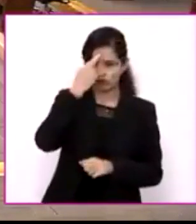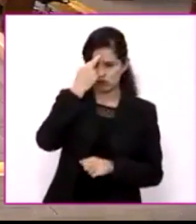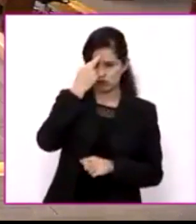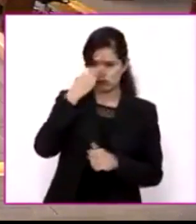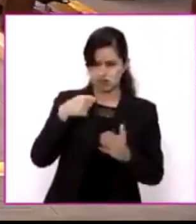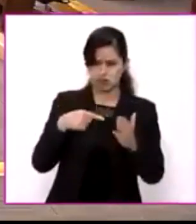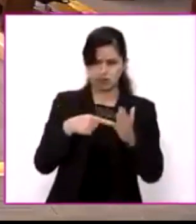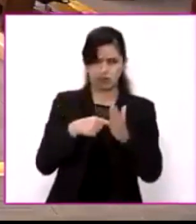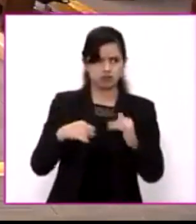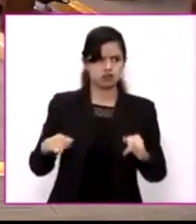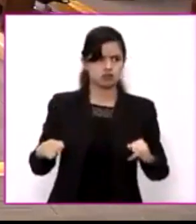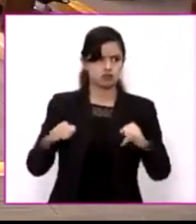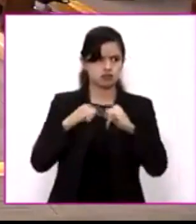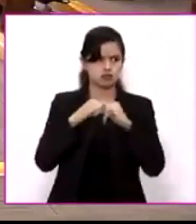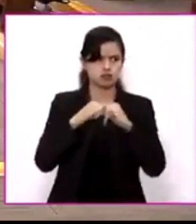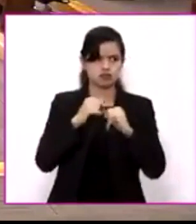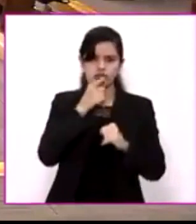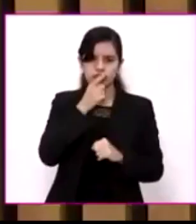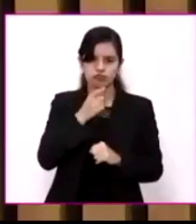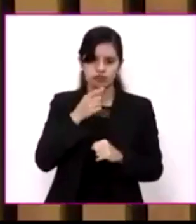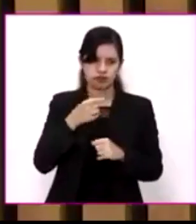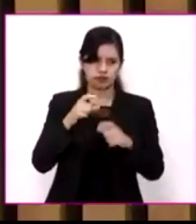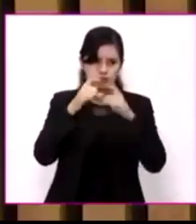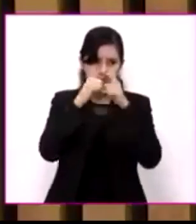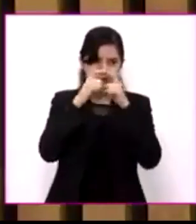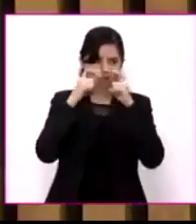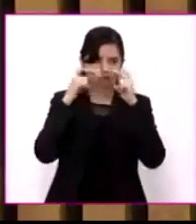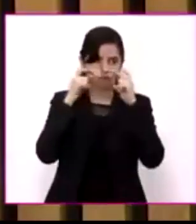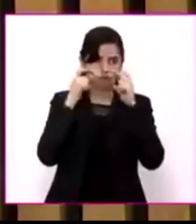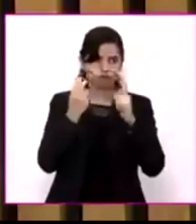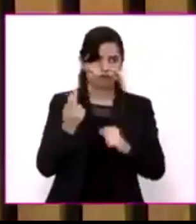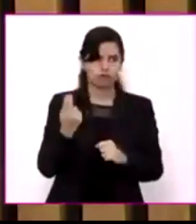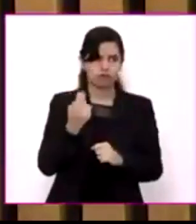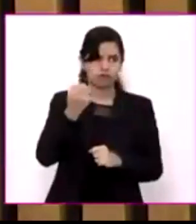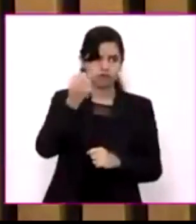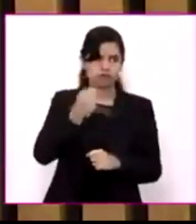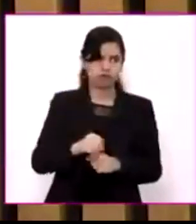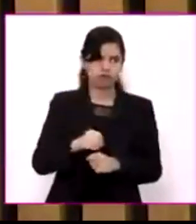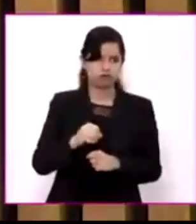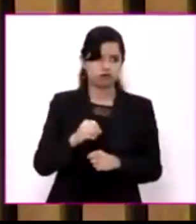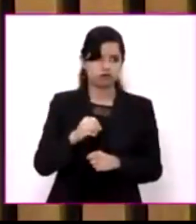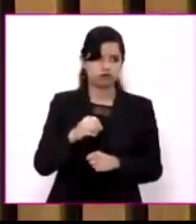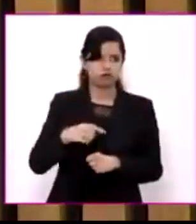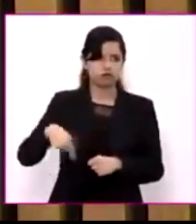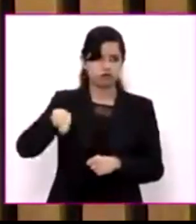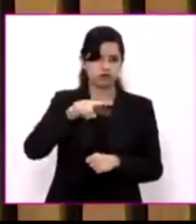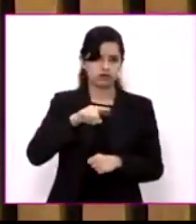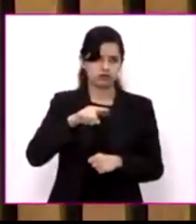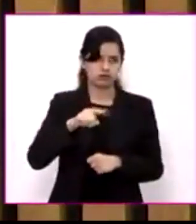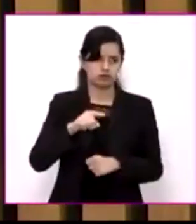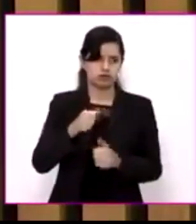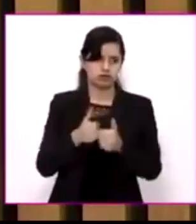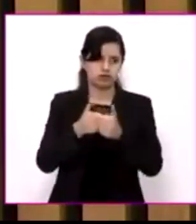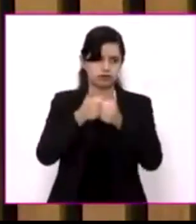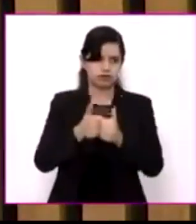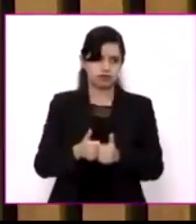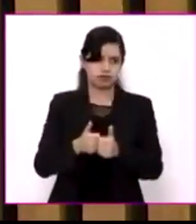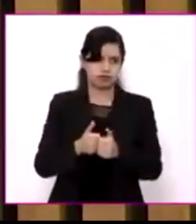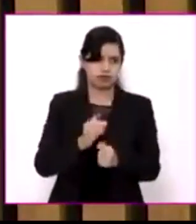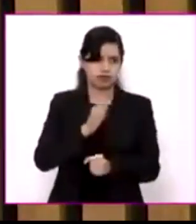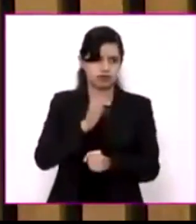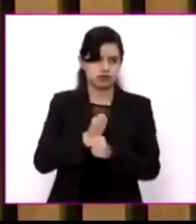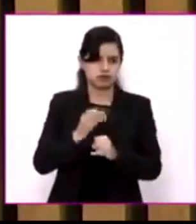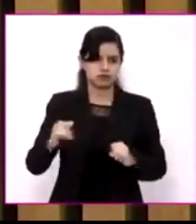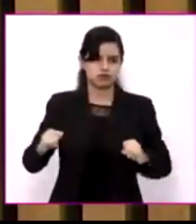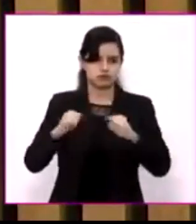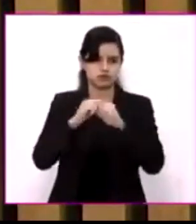la sesión del Congreso del Consejo General del INE. Ante la insistencia del presidente Lorenzo Córdoba y la necedad de Noroña de